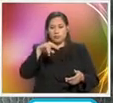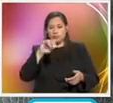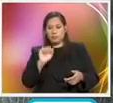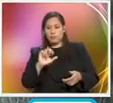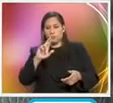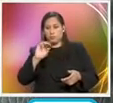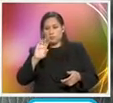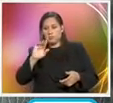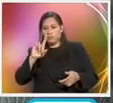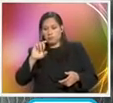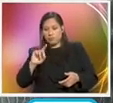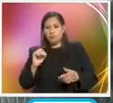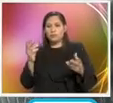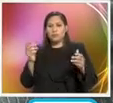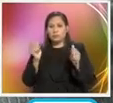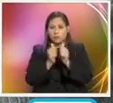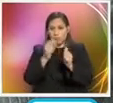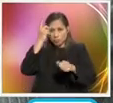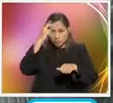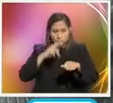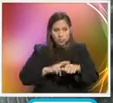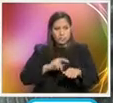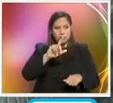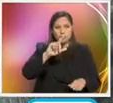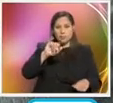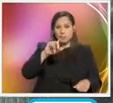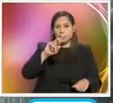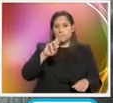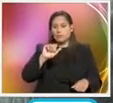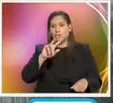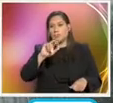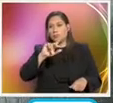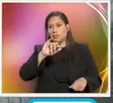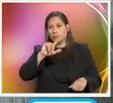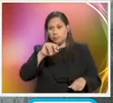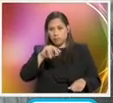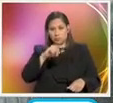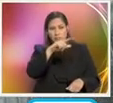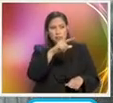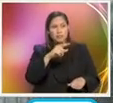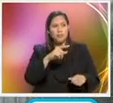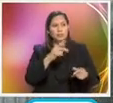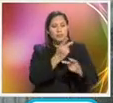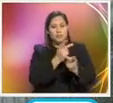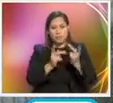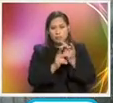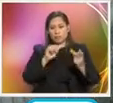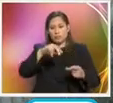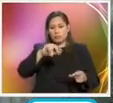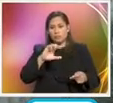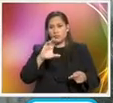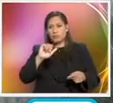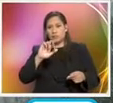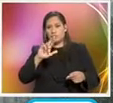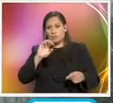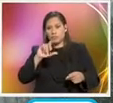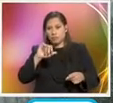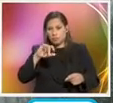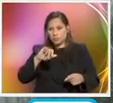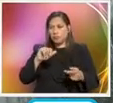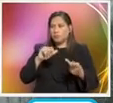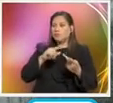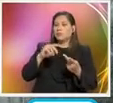que codirige con Alejandra Ballina este montaje. La producción es de Ana Carolina Mancilla y estamos Mónica,